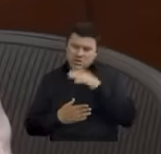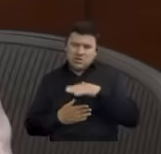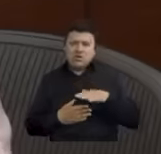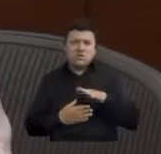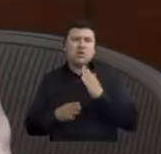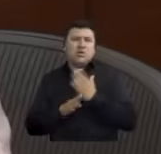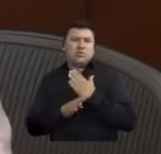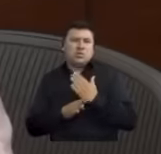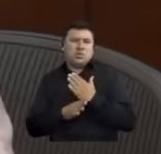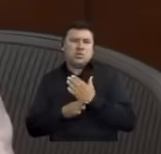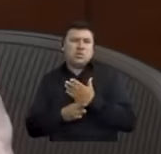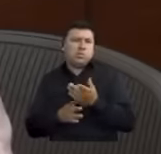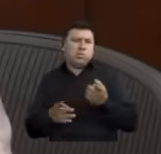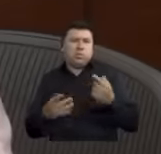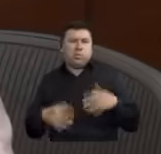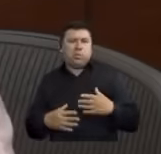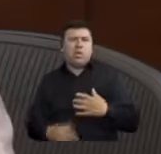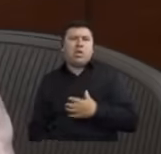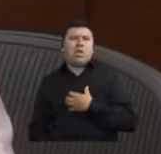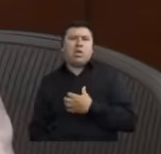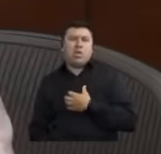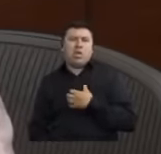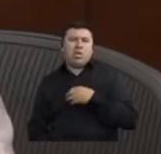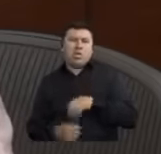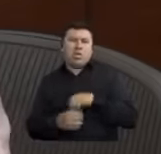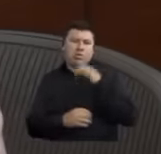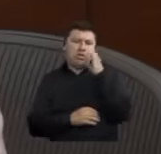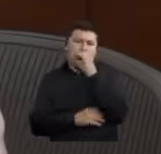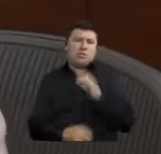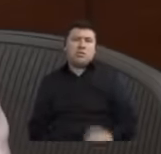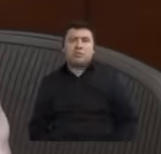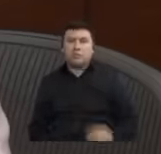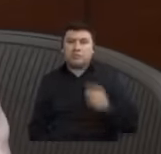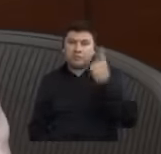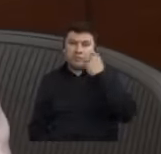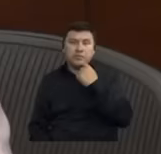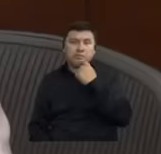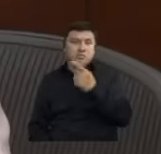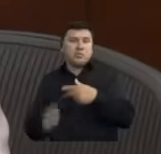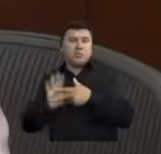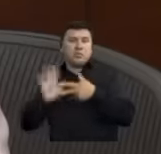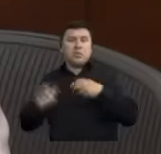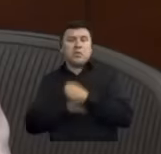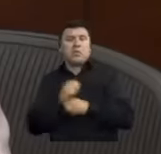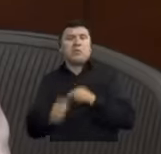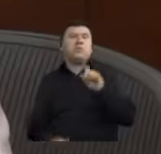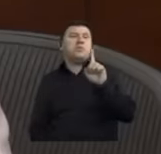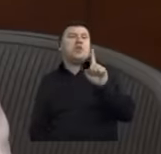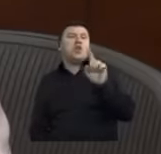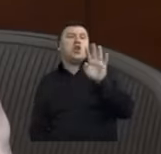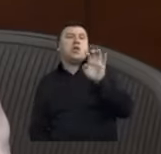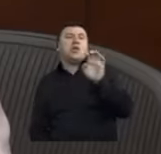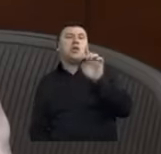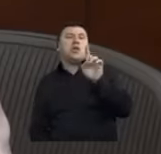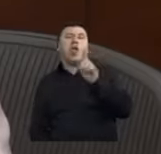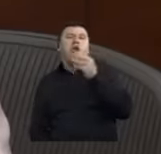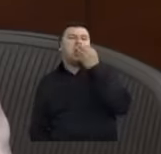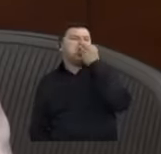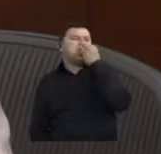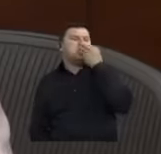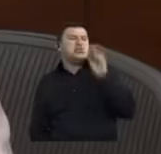los problemas que tanto han aquejado a esta Colombia. Ayer le servía la Constitución del 91, hoy ya no le